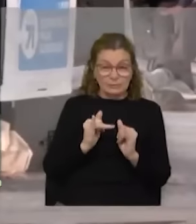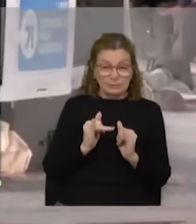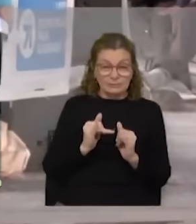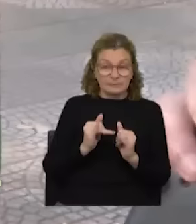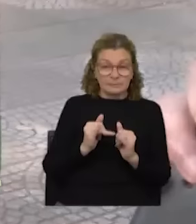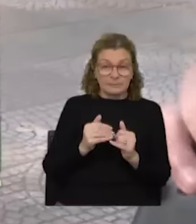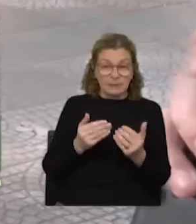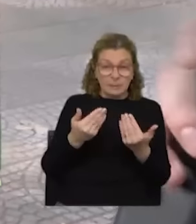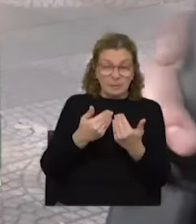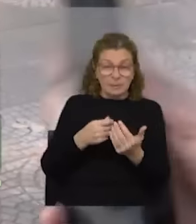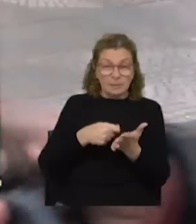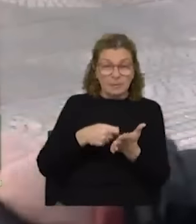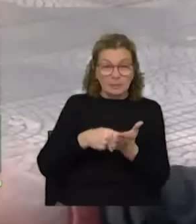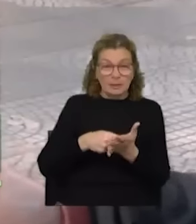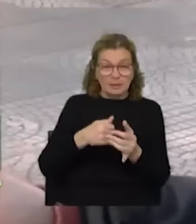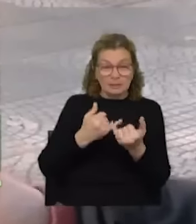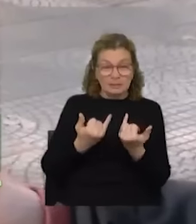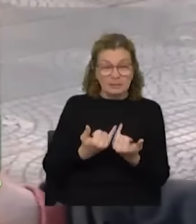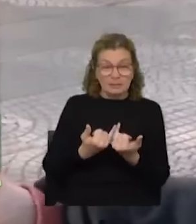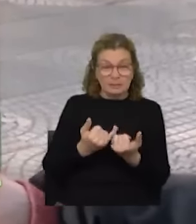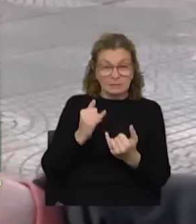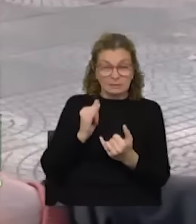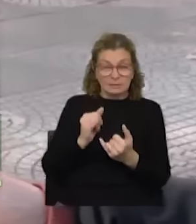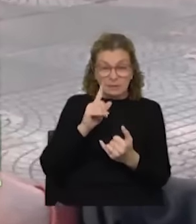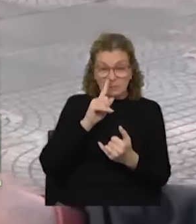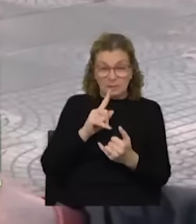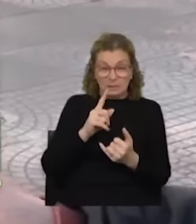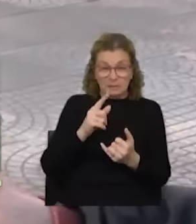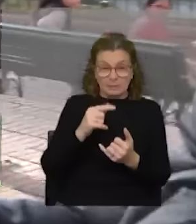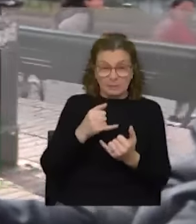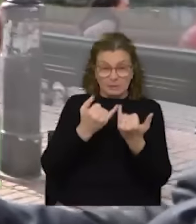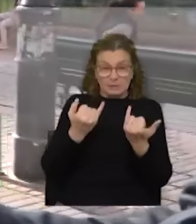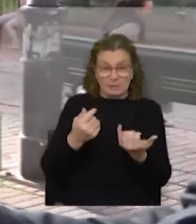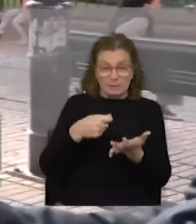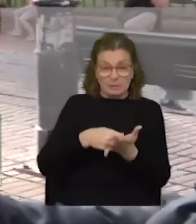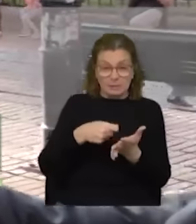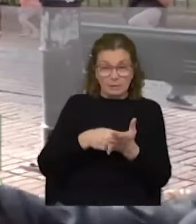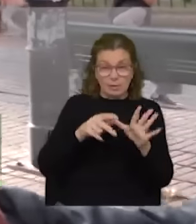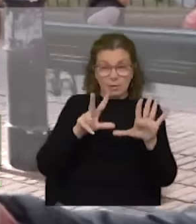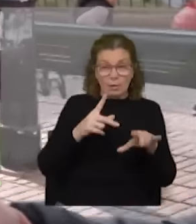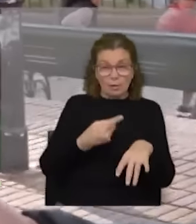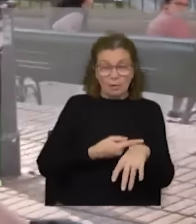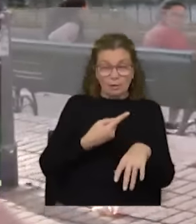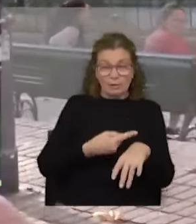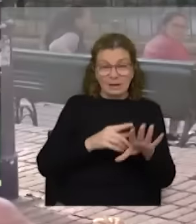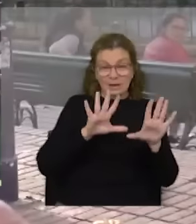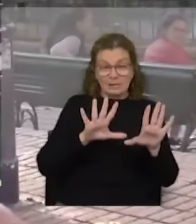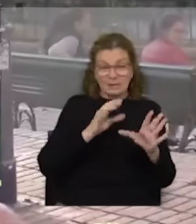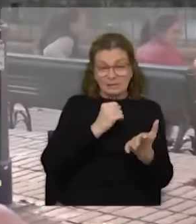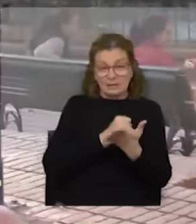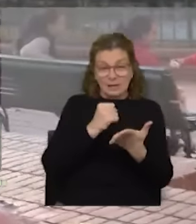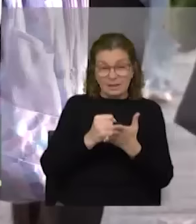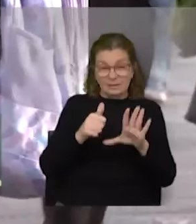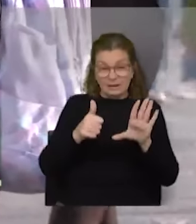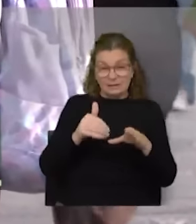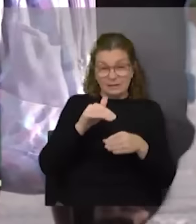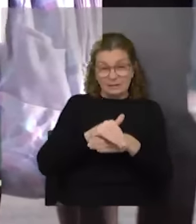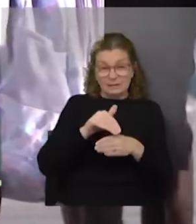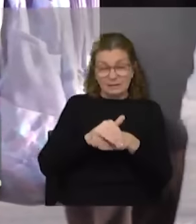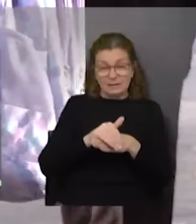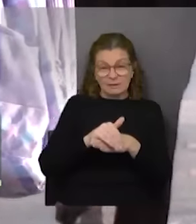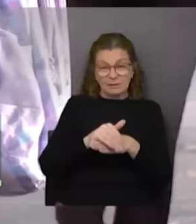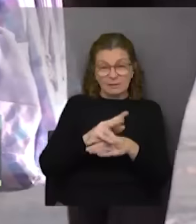te puedo consultar Cuánto se paga la jornada Eh sí 1000 pesos me pagan a mí el día 8 horas estoy de las 10 hasta las 18 horas